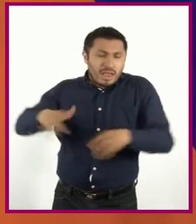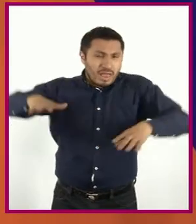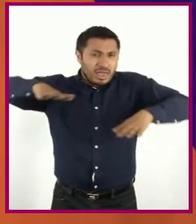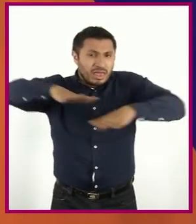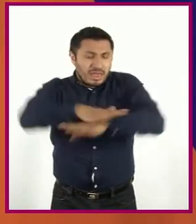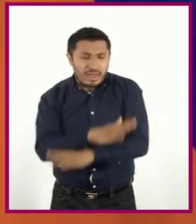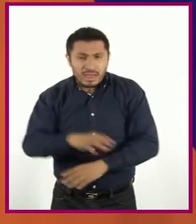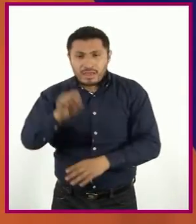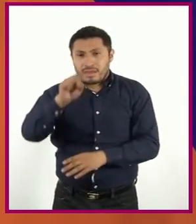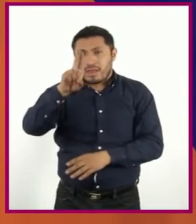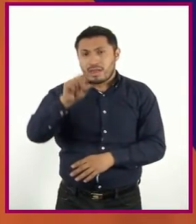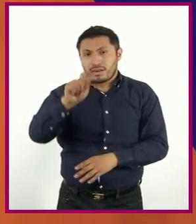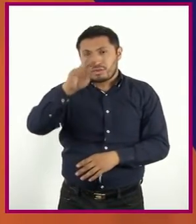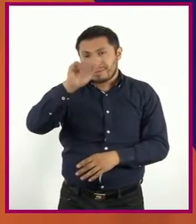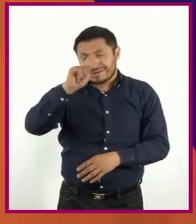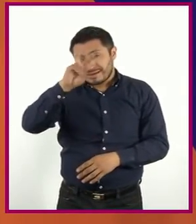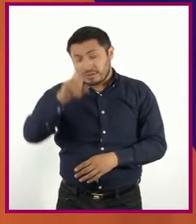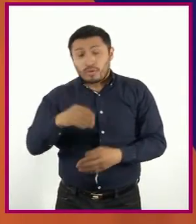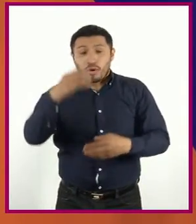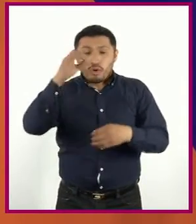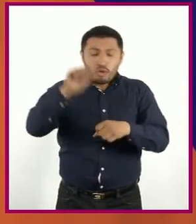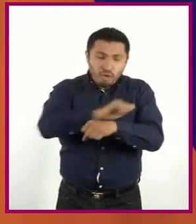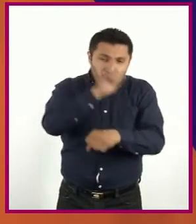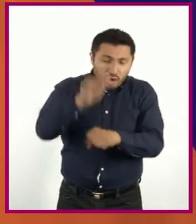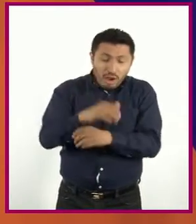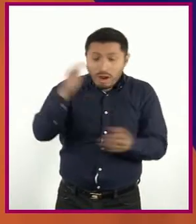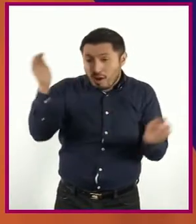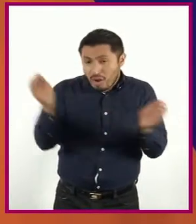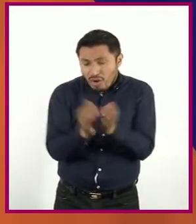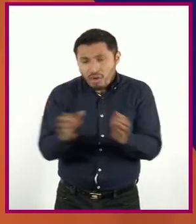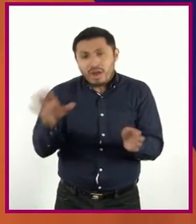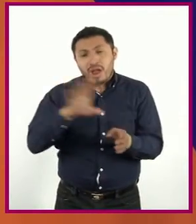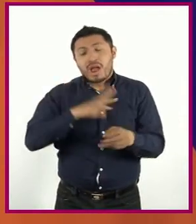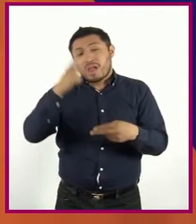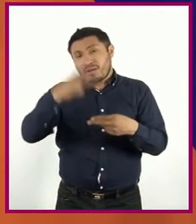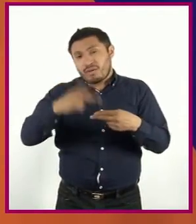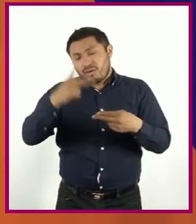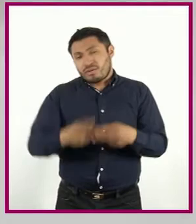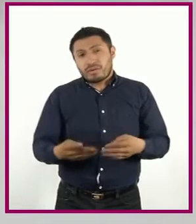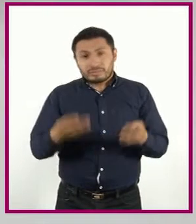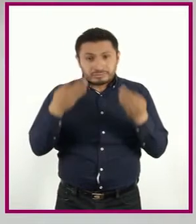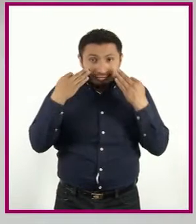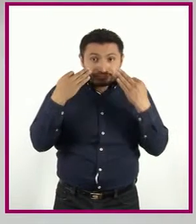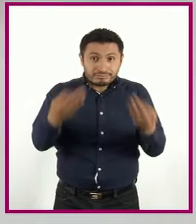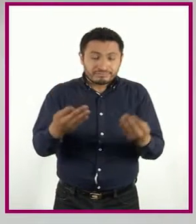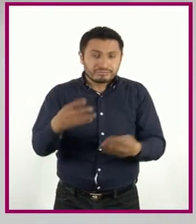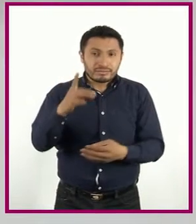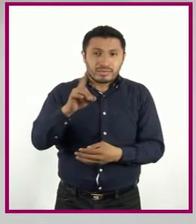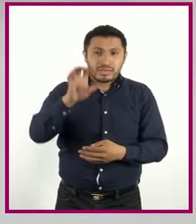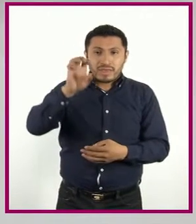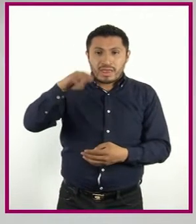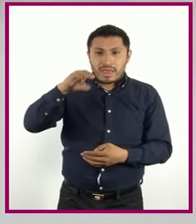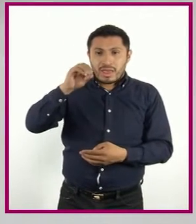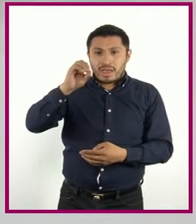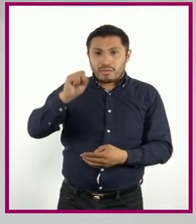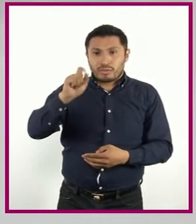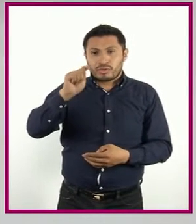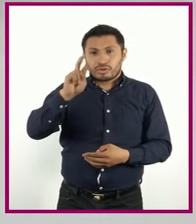al sustantivo cochecito, tenemos un pronombre demostrativo. Es